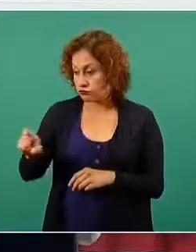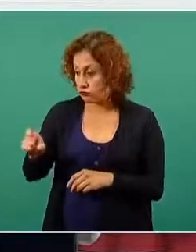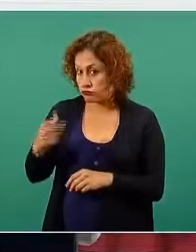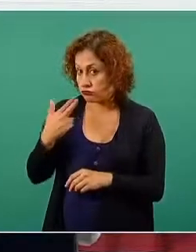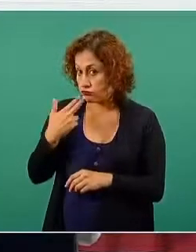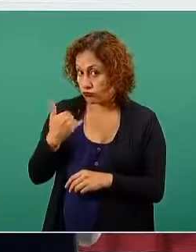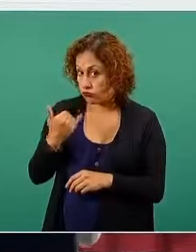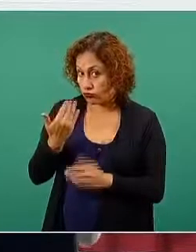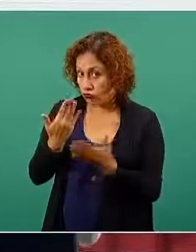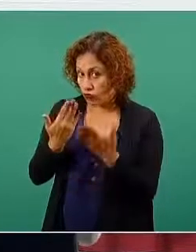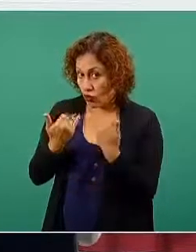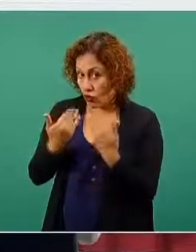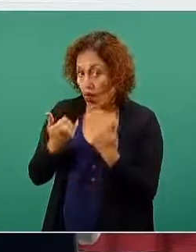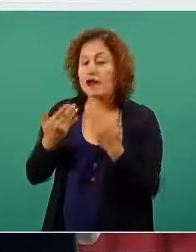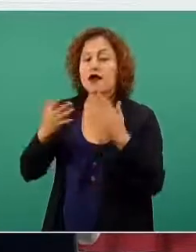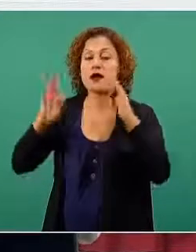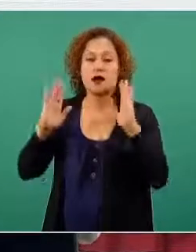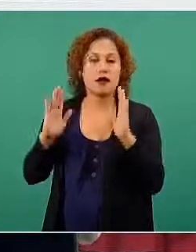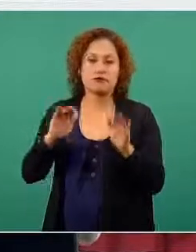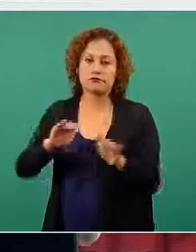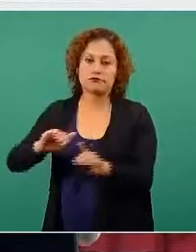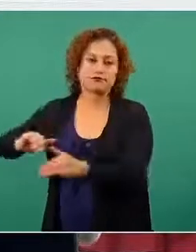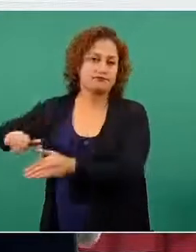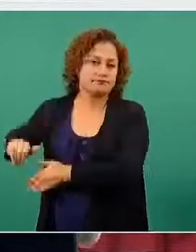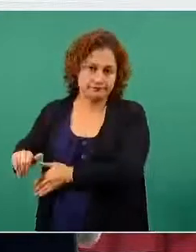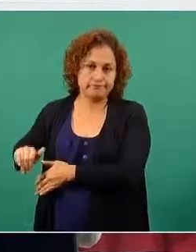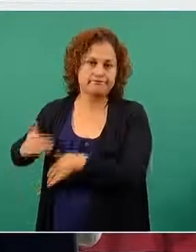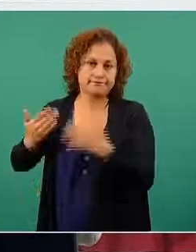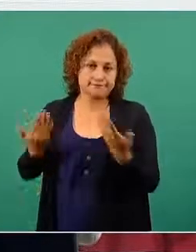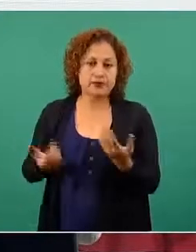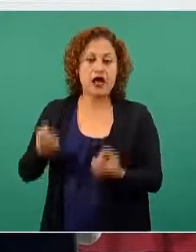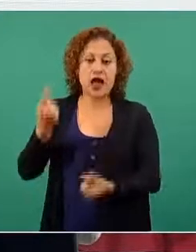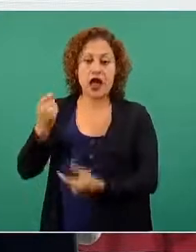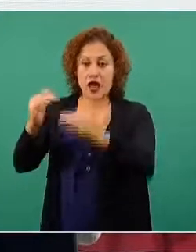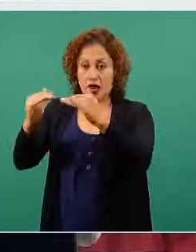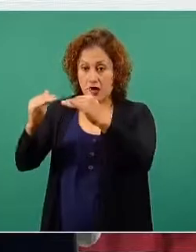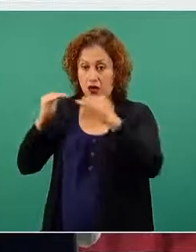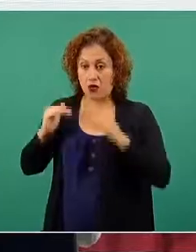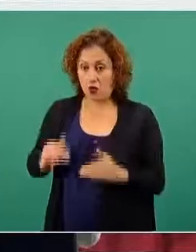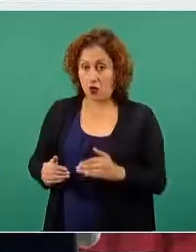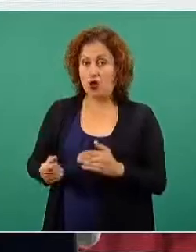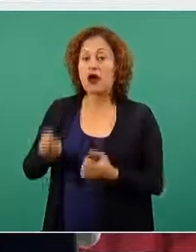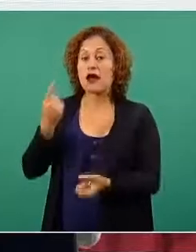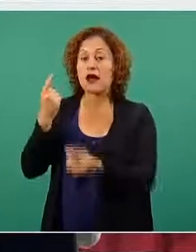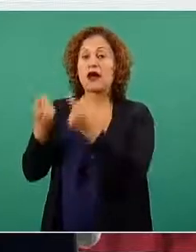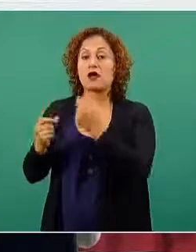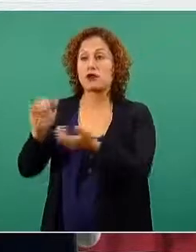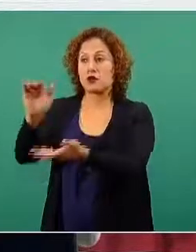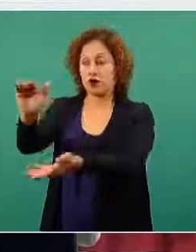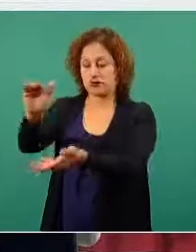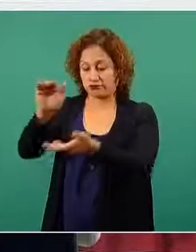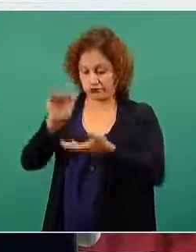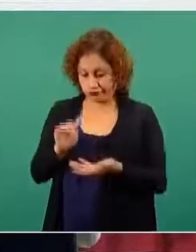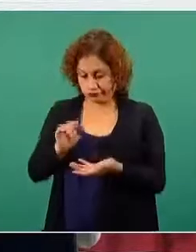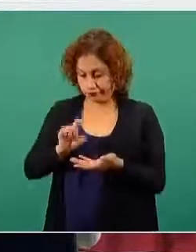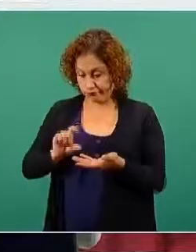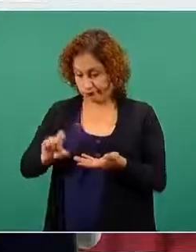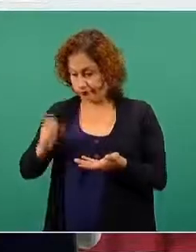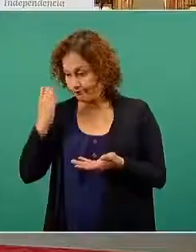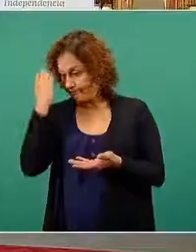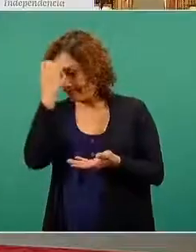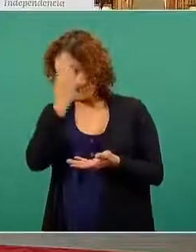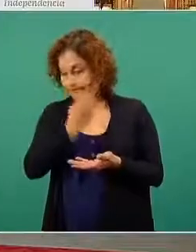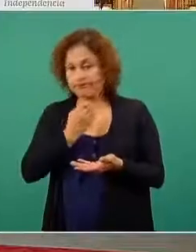se hayan encontrado en mal estado, sencillamente no se terminó el proceso técnico. Hay algunos procesos que se instalan